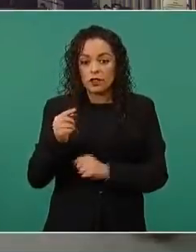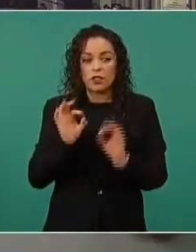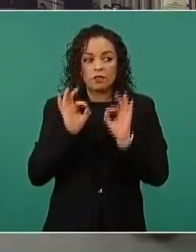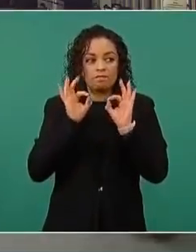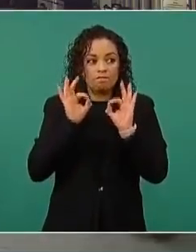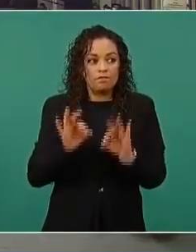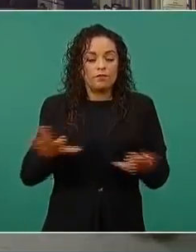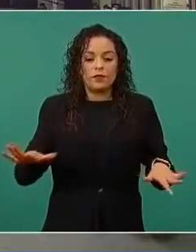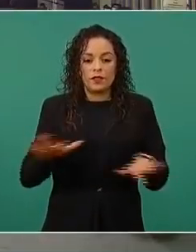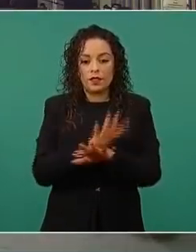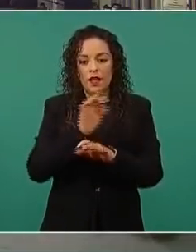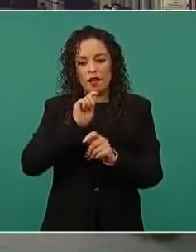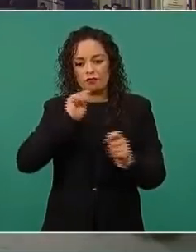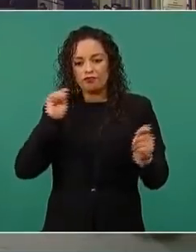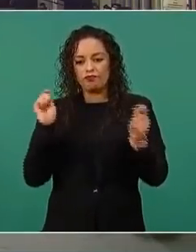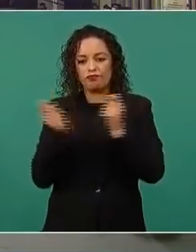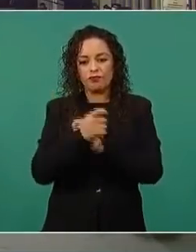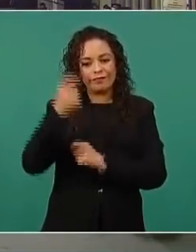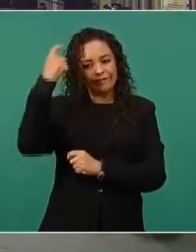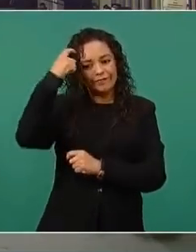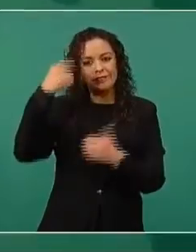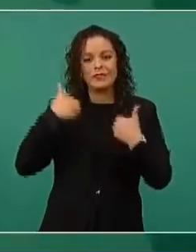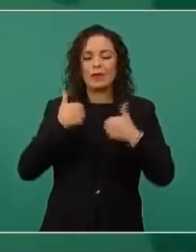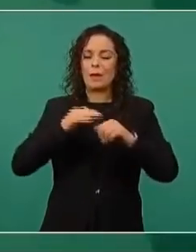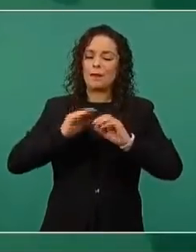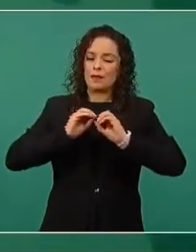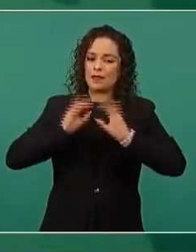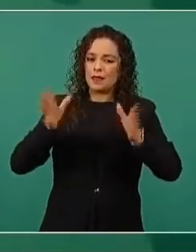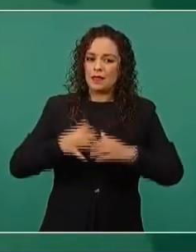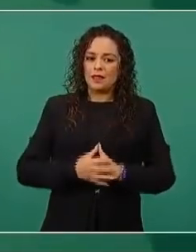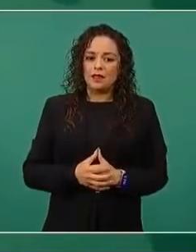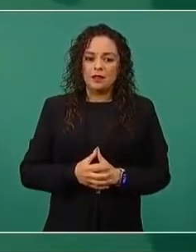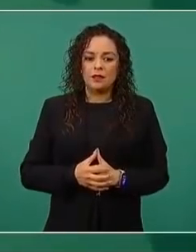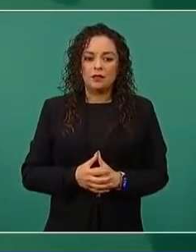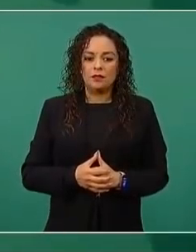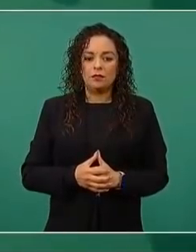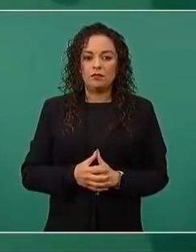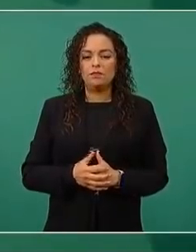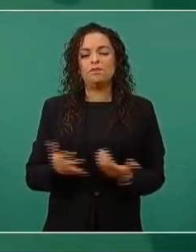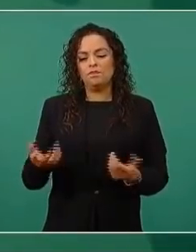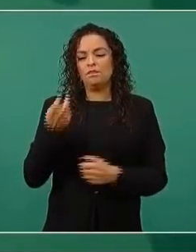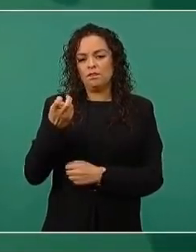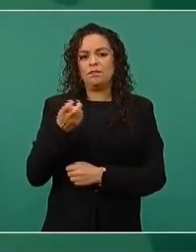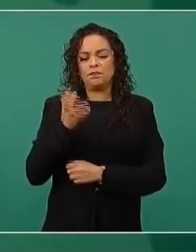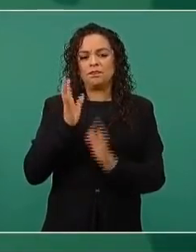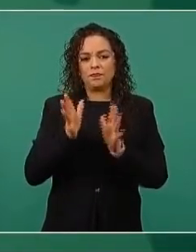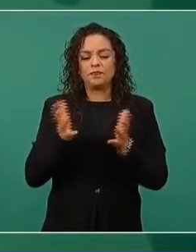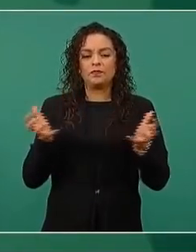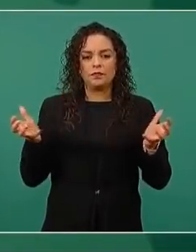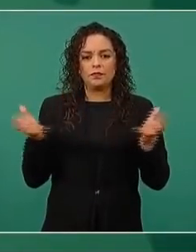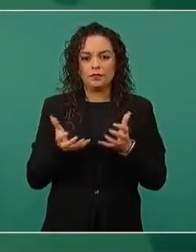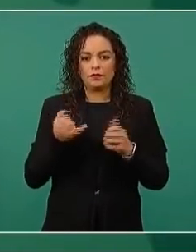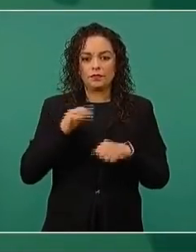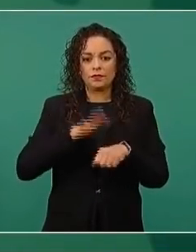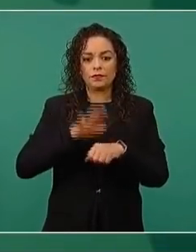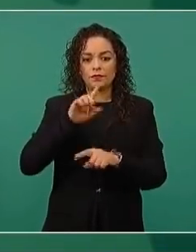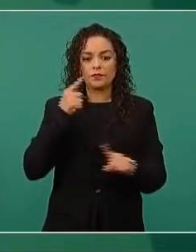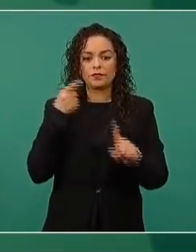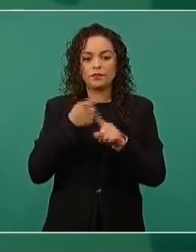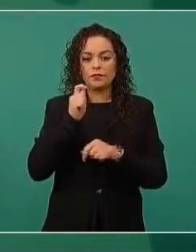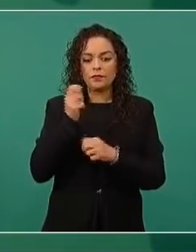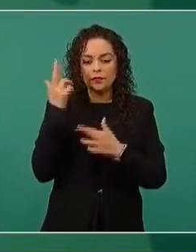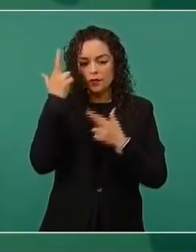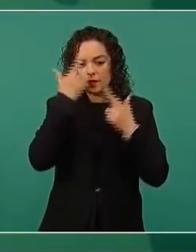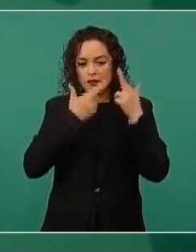que usted ha manejado. Gracias, presidente. Bueno, esto se está llevando a cabo, sobre todo en la revisión de